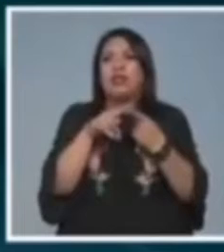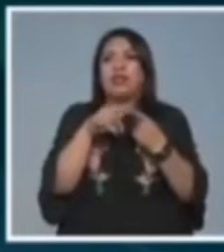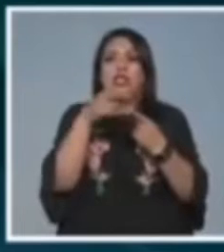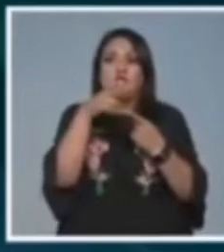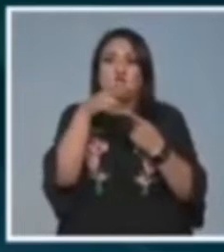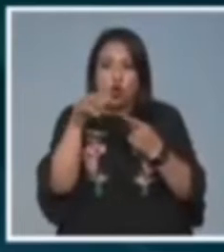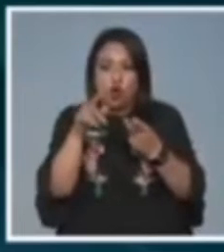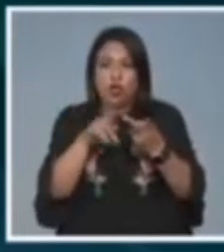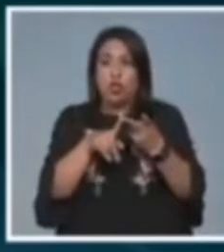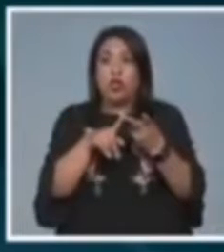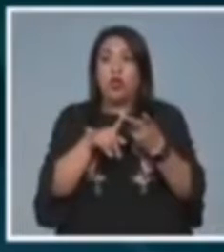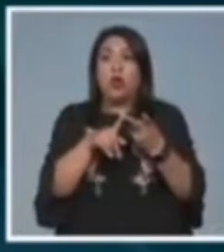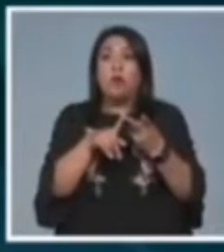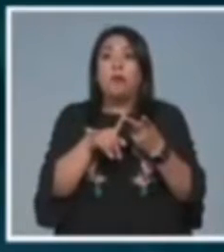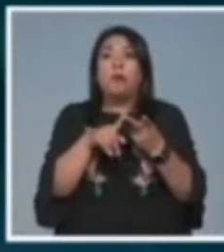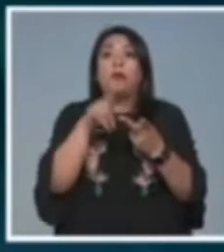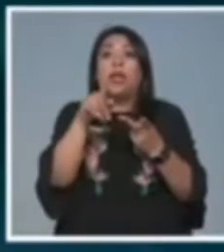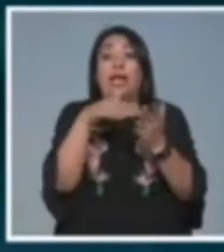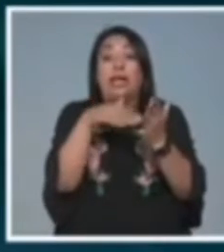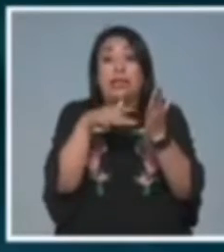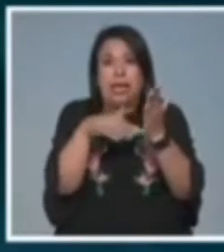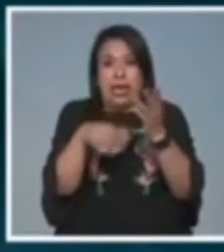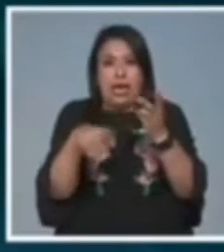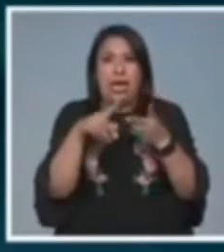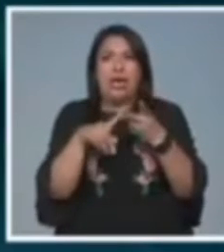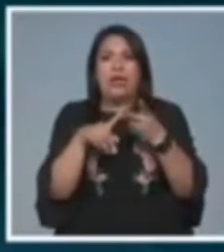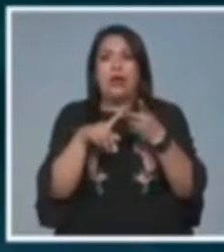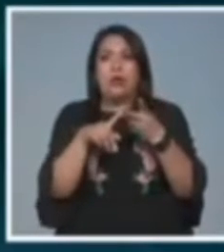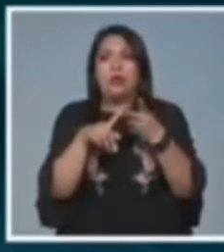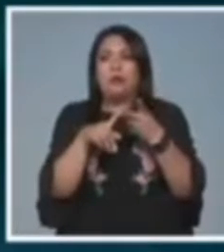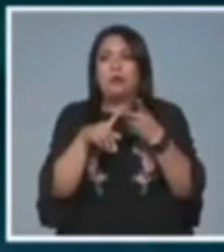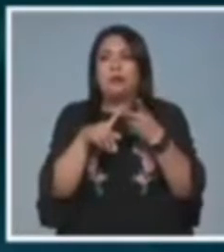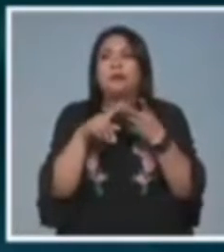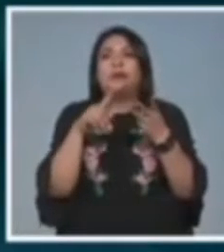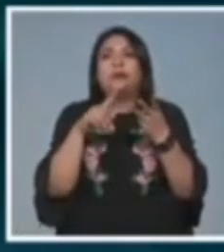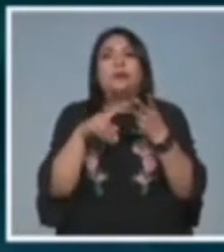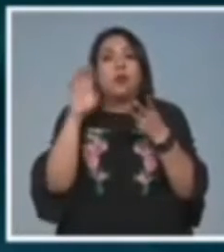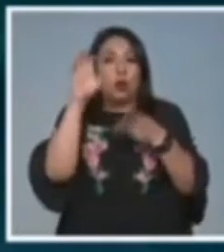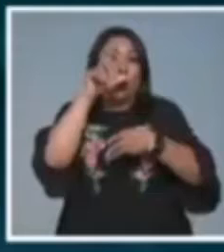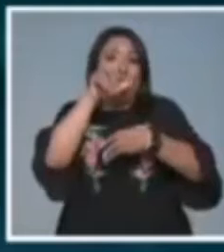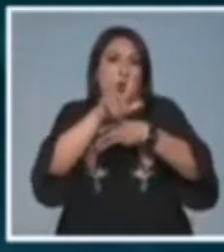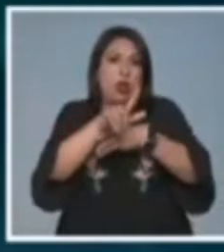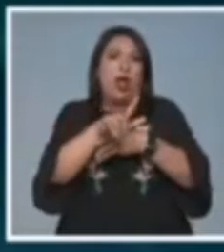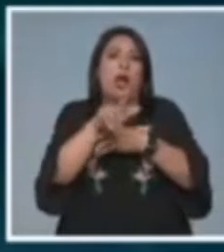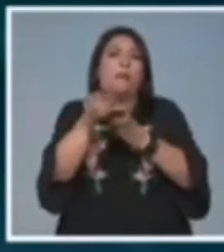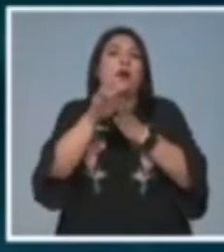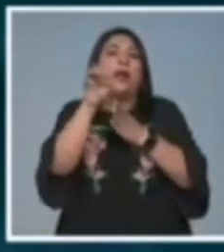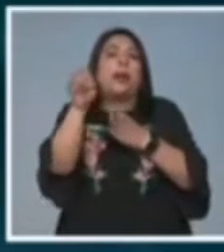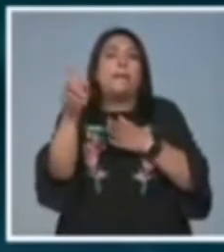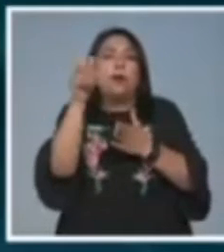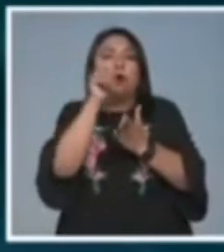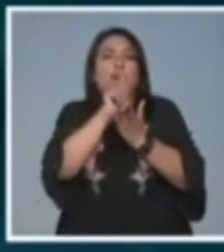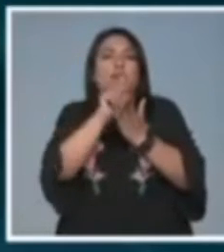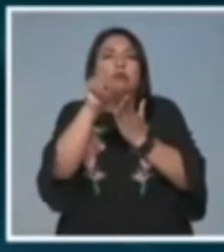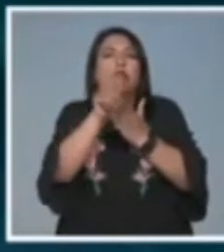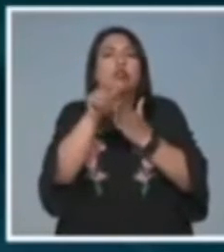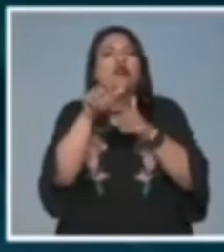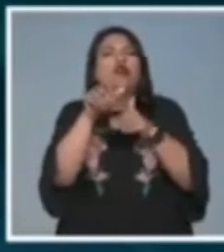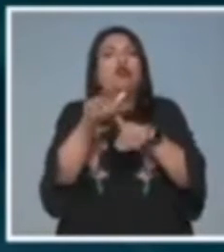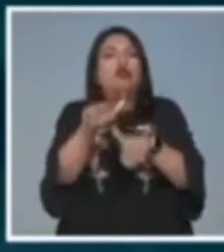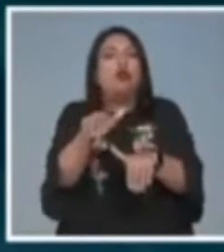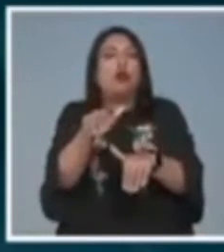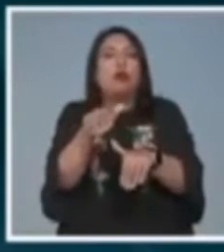por supuesto del ensayo literario vlc agricultural por ejemplo sus ensayos sobre